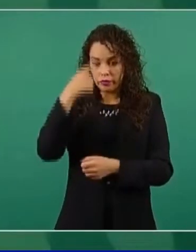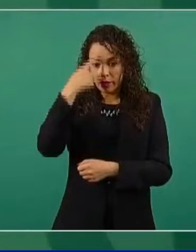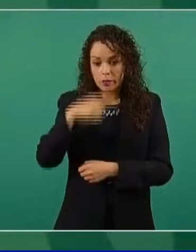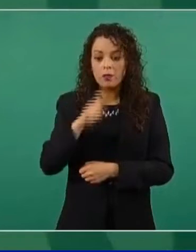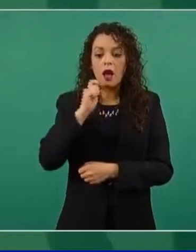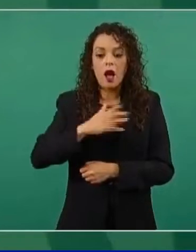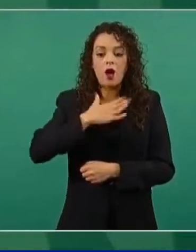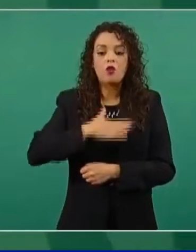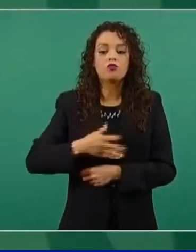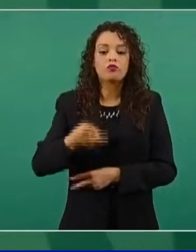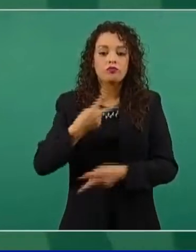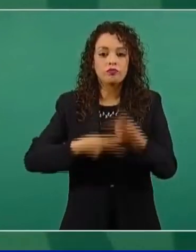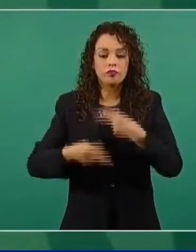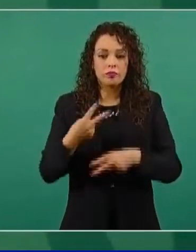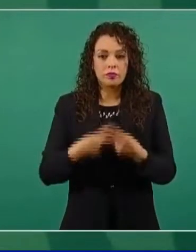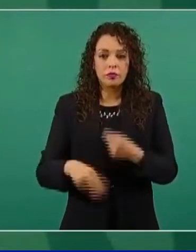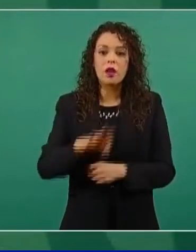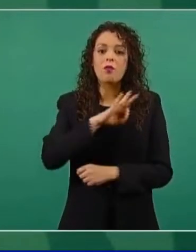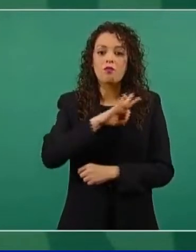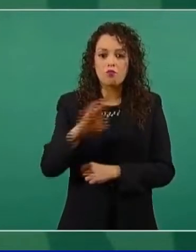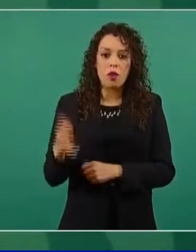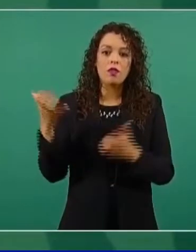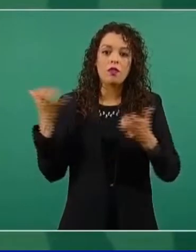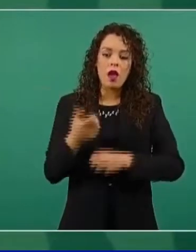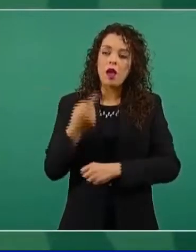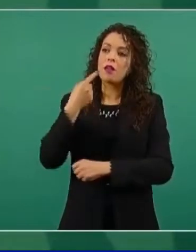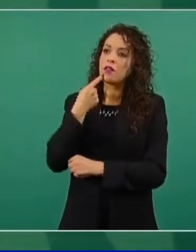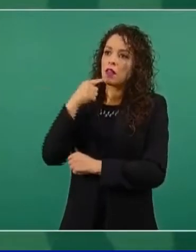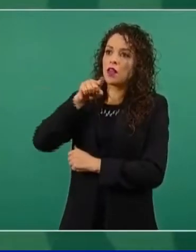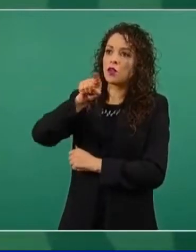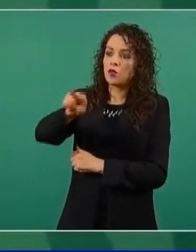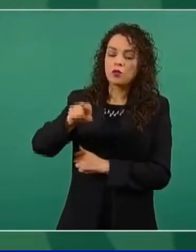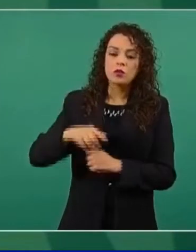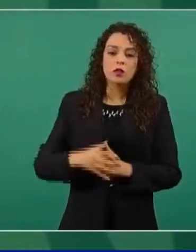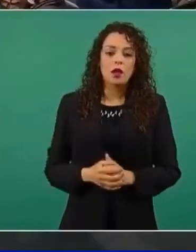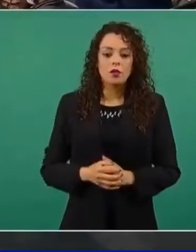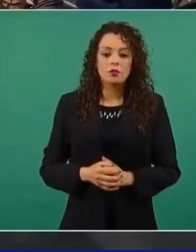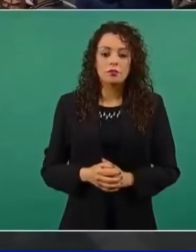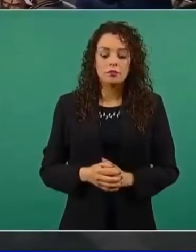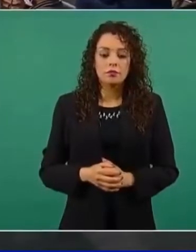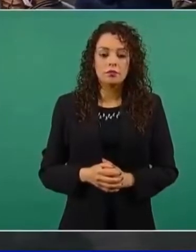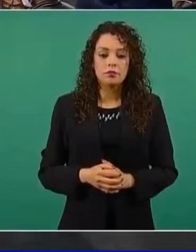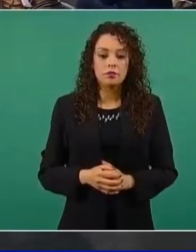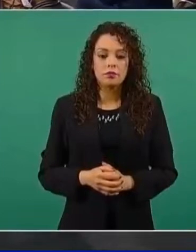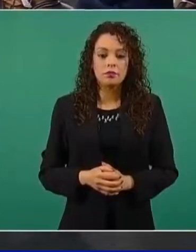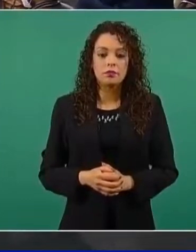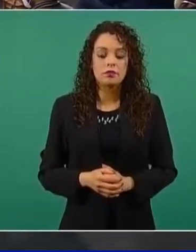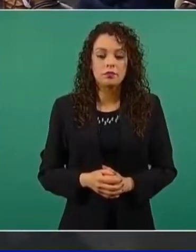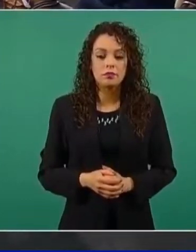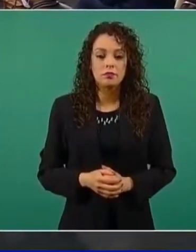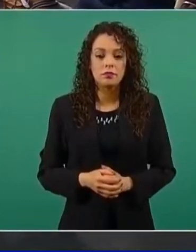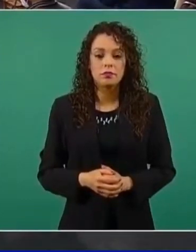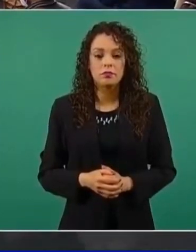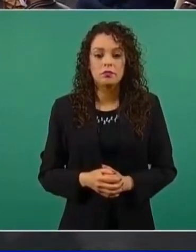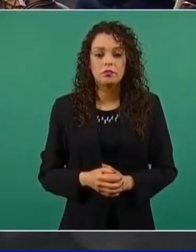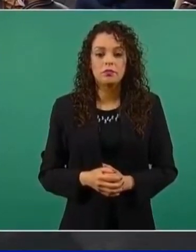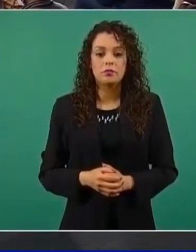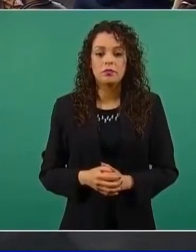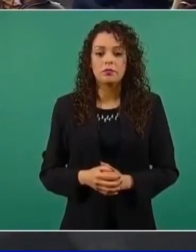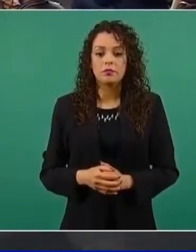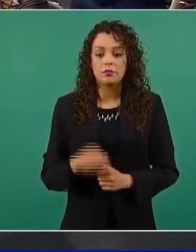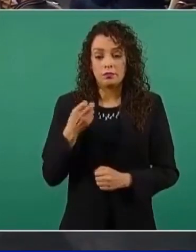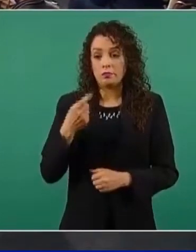que haya la posibilidad de la denuncia con libertad, como se